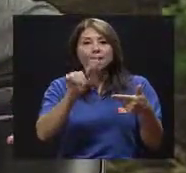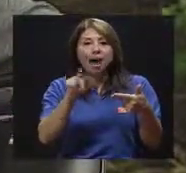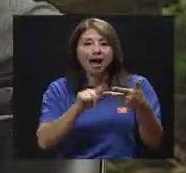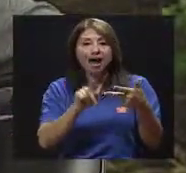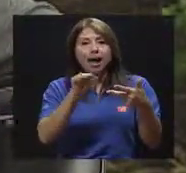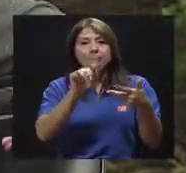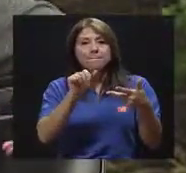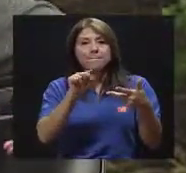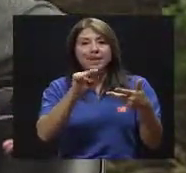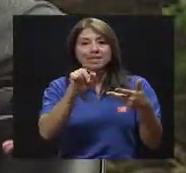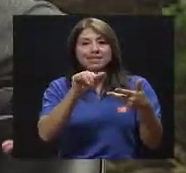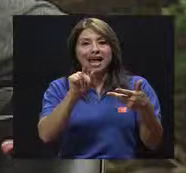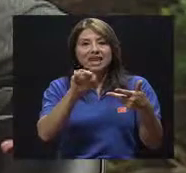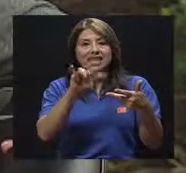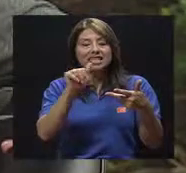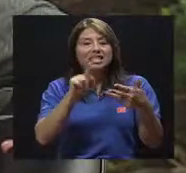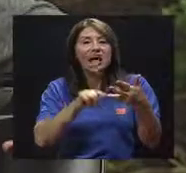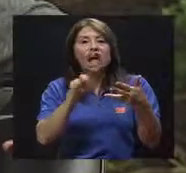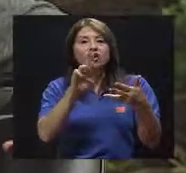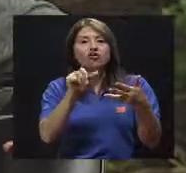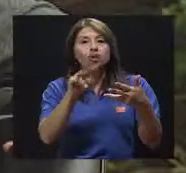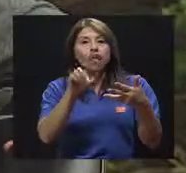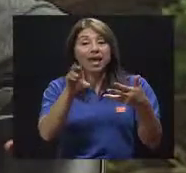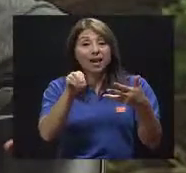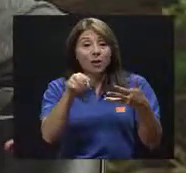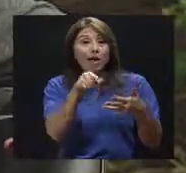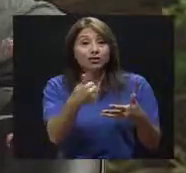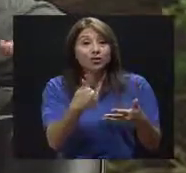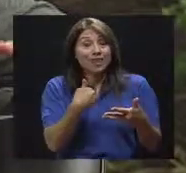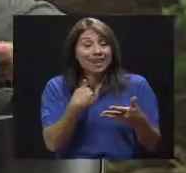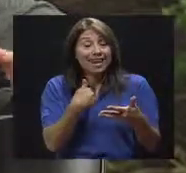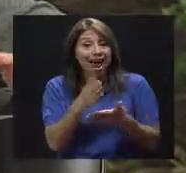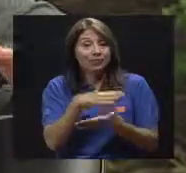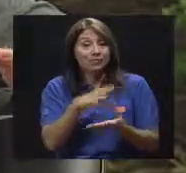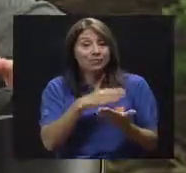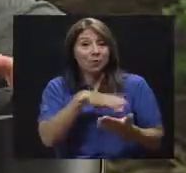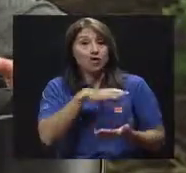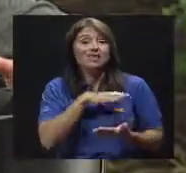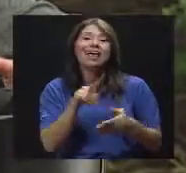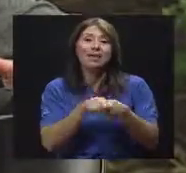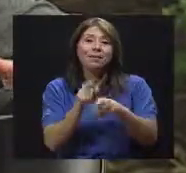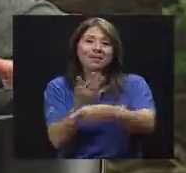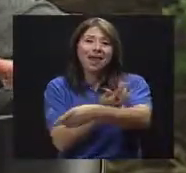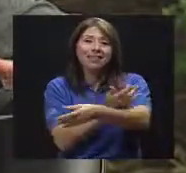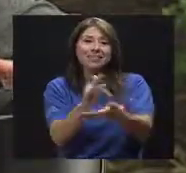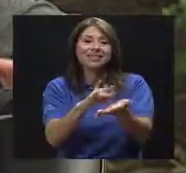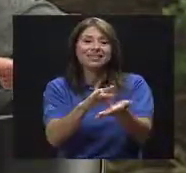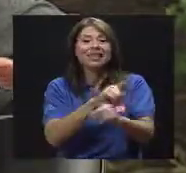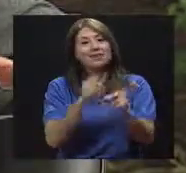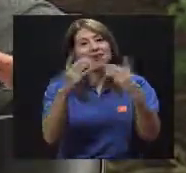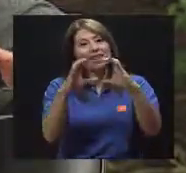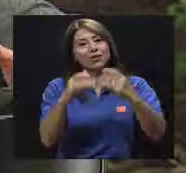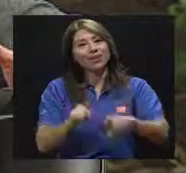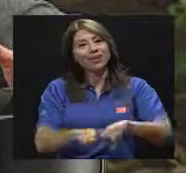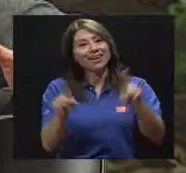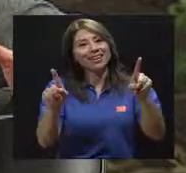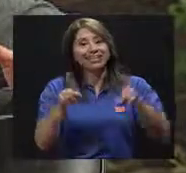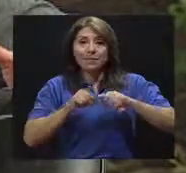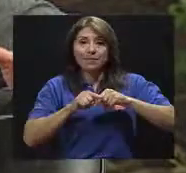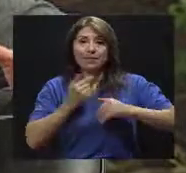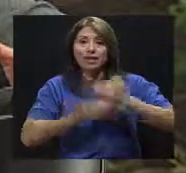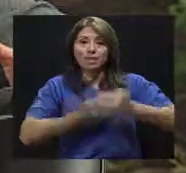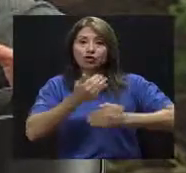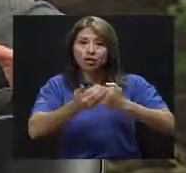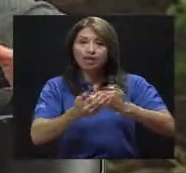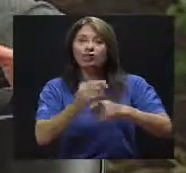ciertas propiedades. También son plantas medicinales, pero con diferentes categorías. Según el proceso por el que pasa esa planta, así se va a definir en la